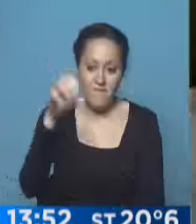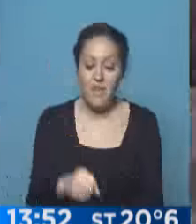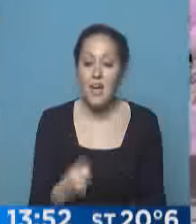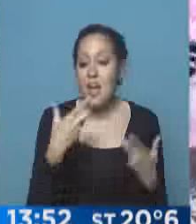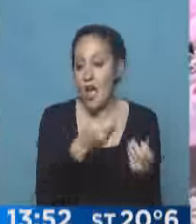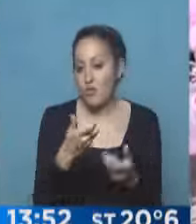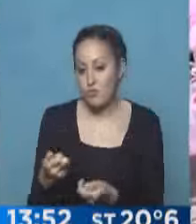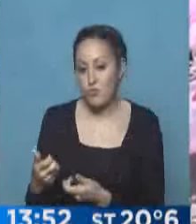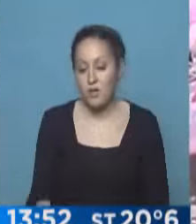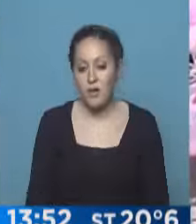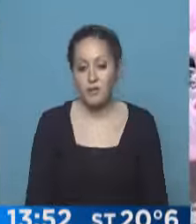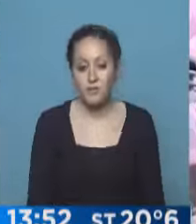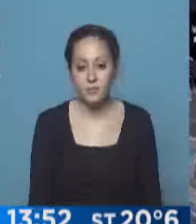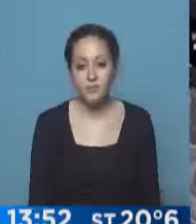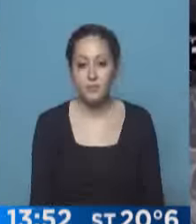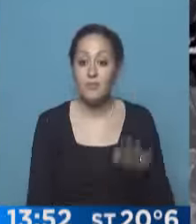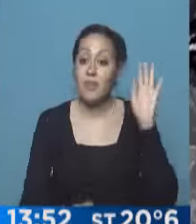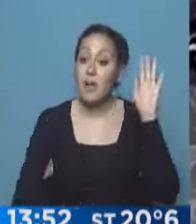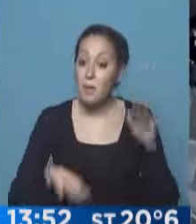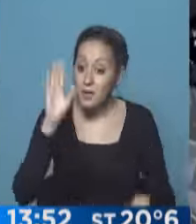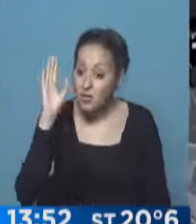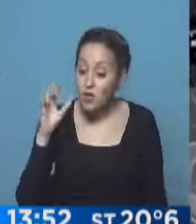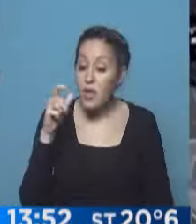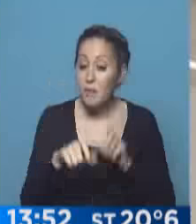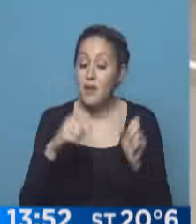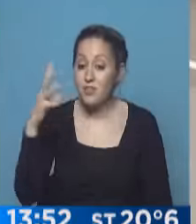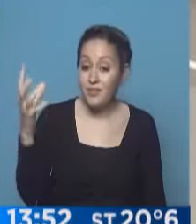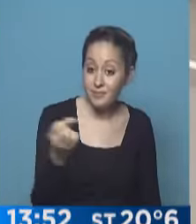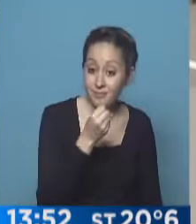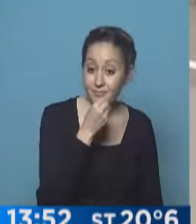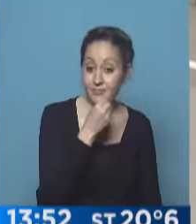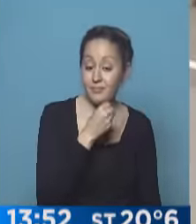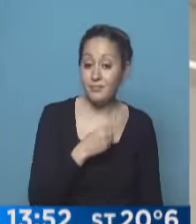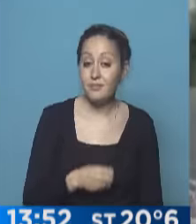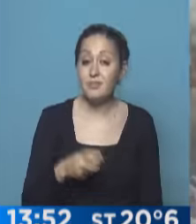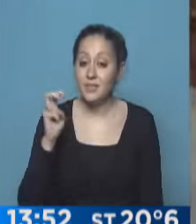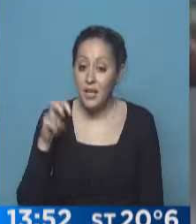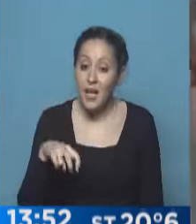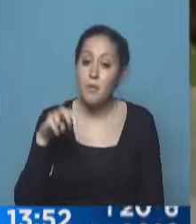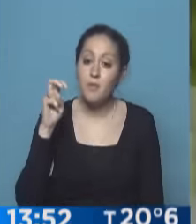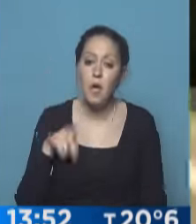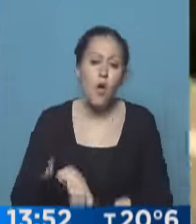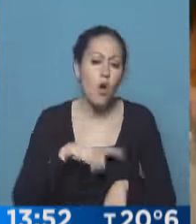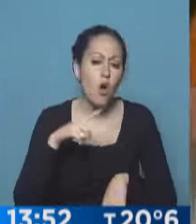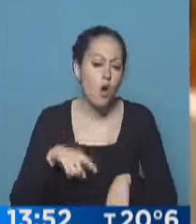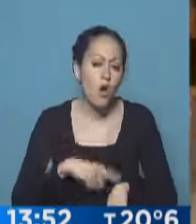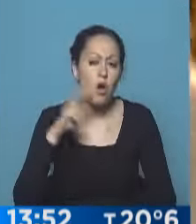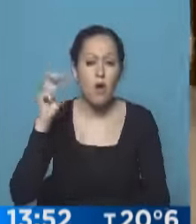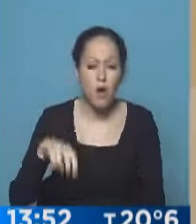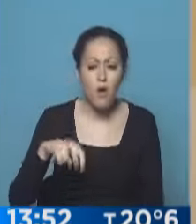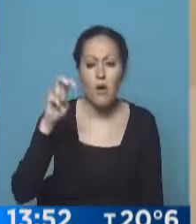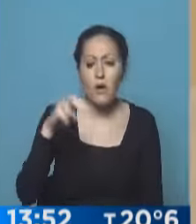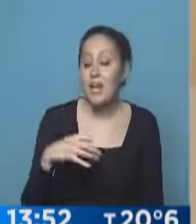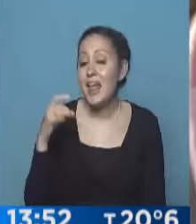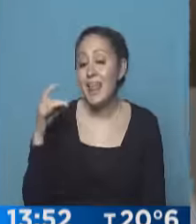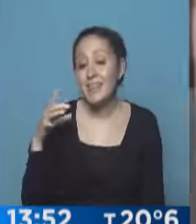los que puedas. La mayoría de los rescatados en el mar, cuando salen del puerto, caminan durante horas para luego tomar trenes con un